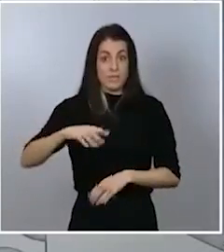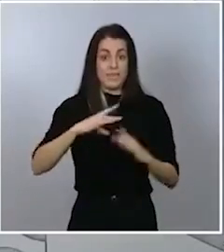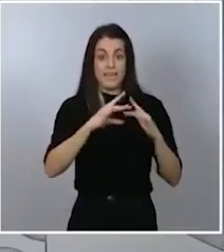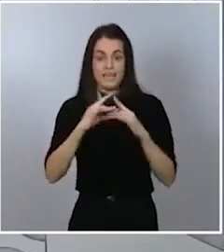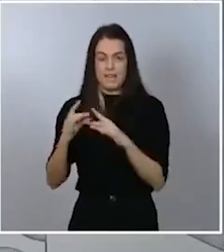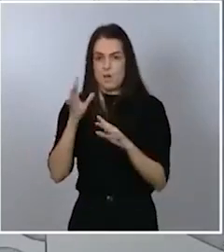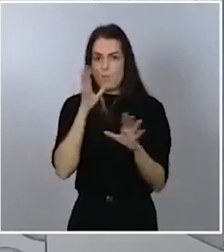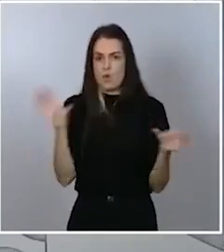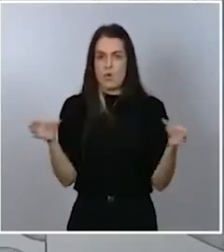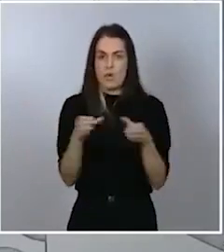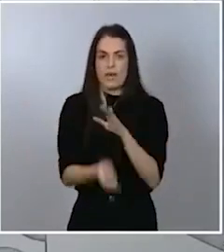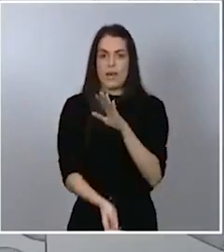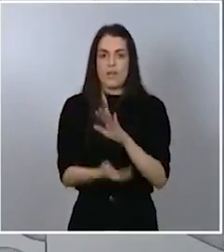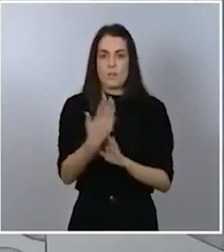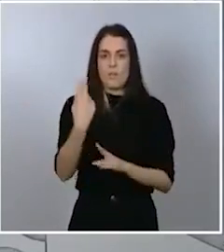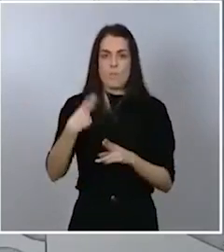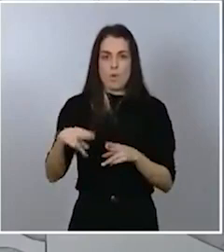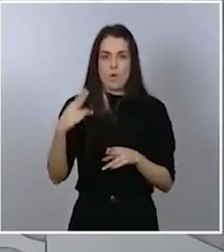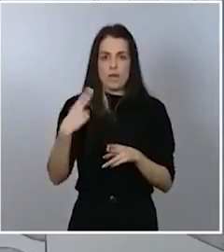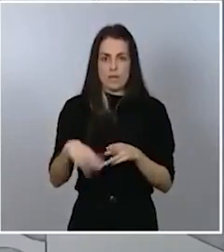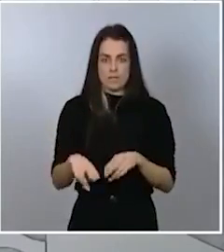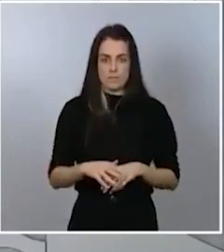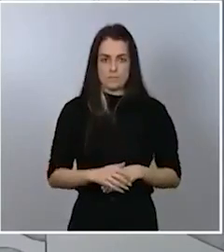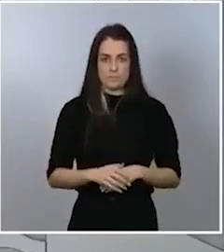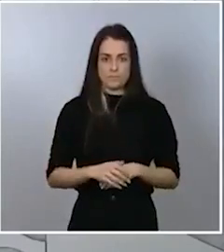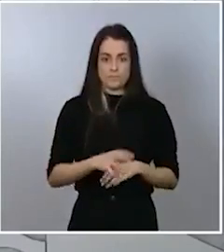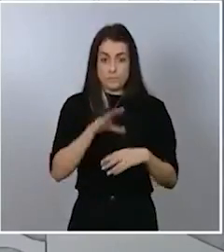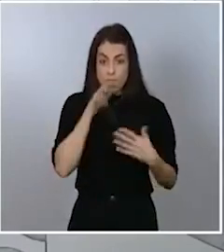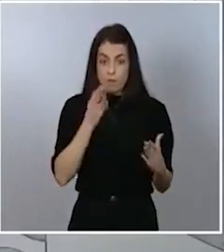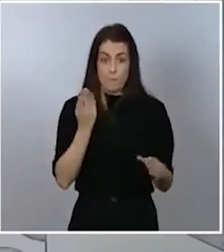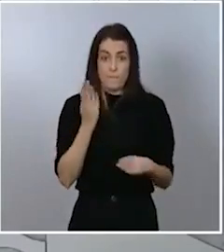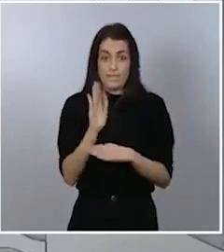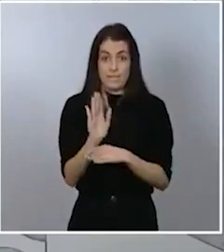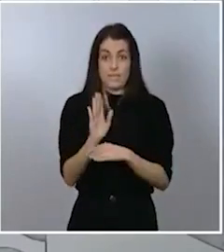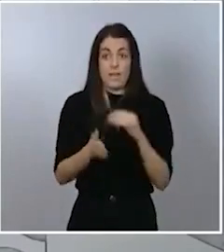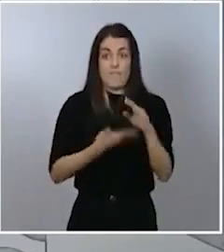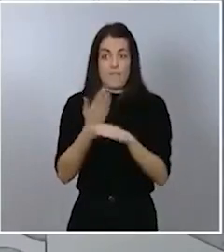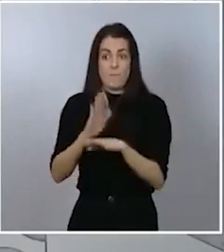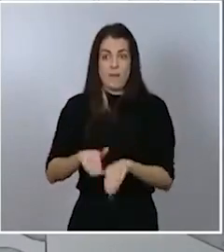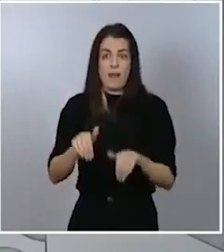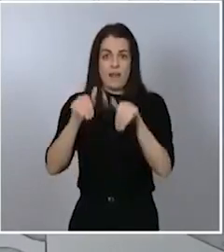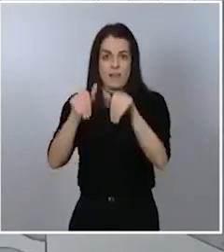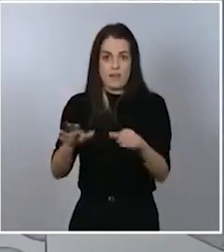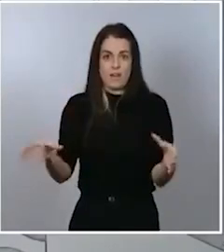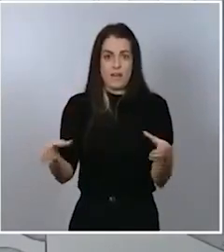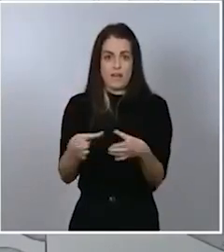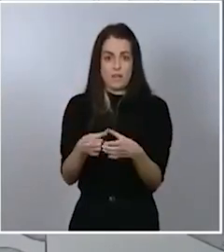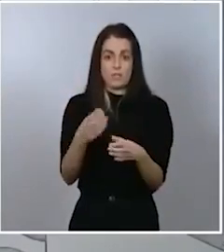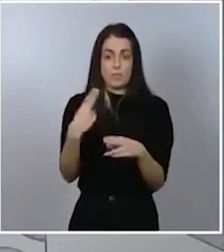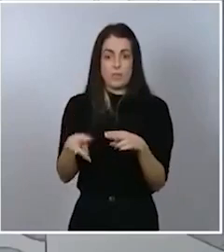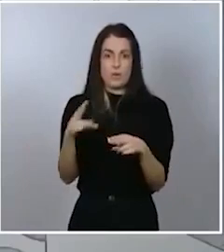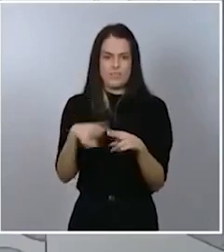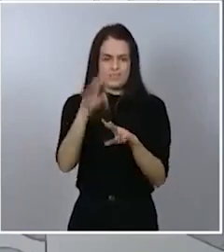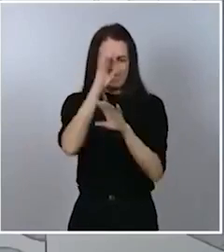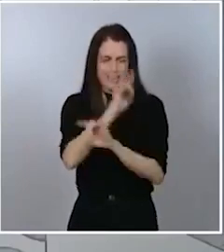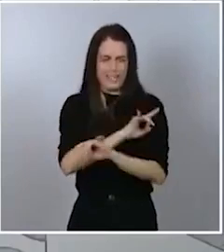que se presenta a estas elecciones una formación política que claramente ha transmitido cuáles